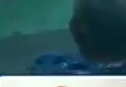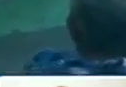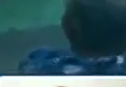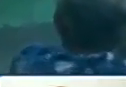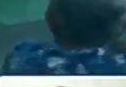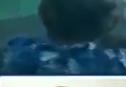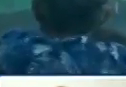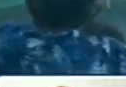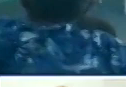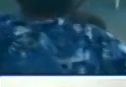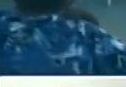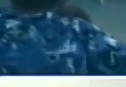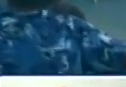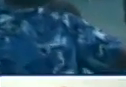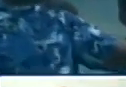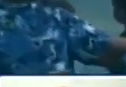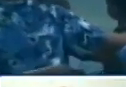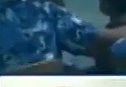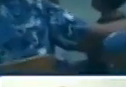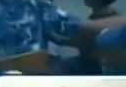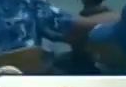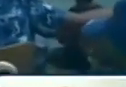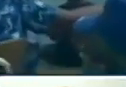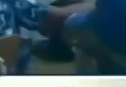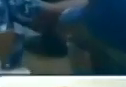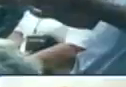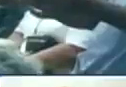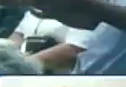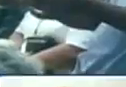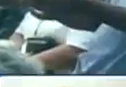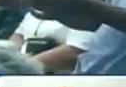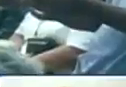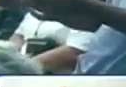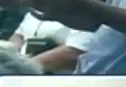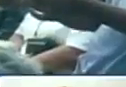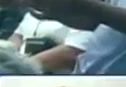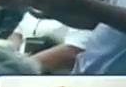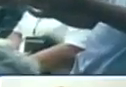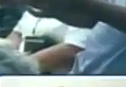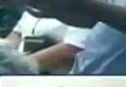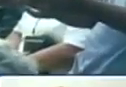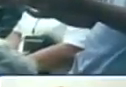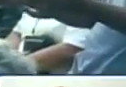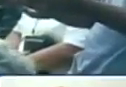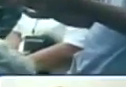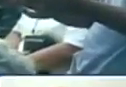ahora Estamos luego de selección victoriosa entre agosto septiembre